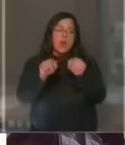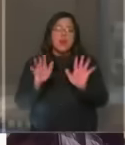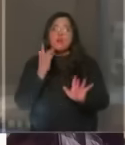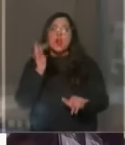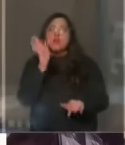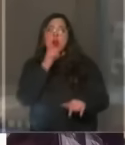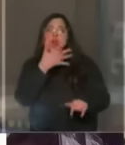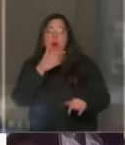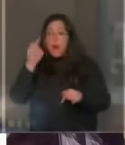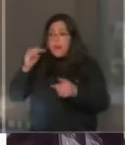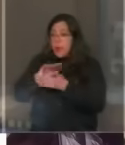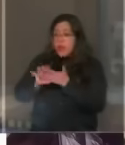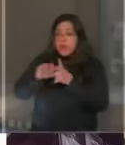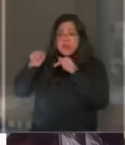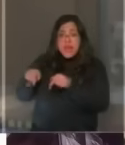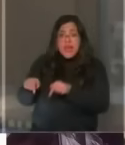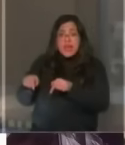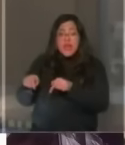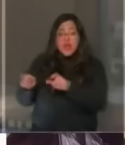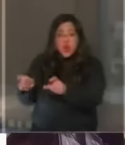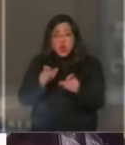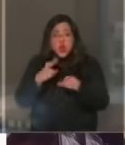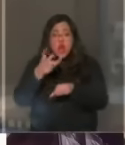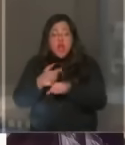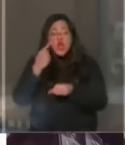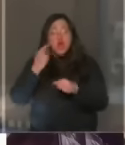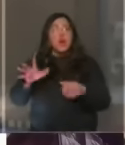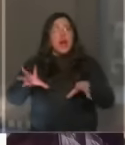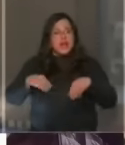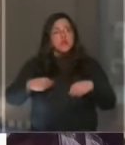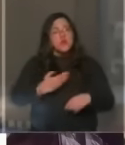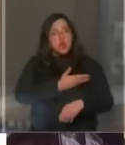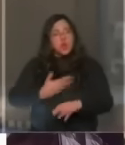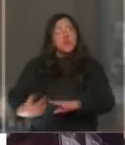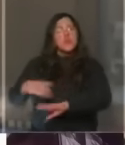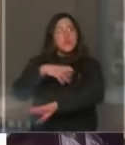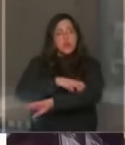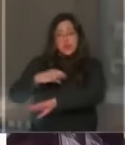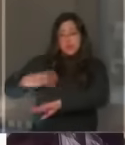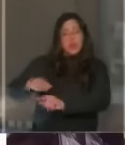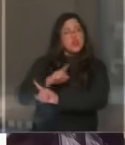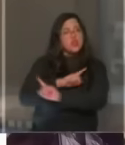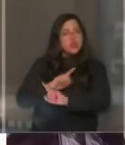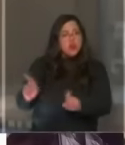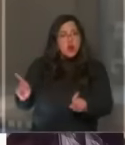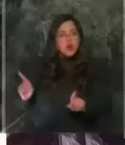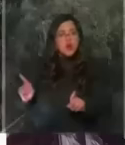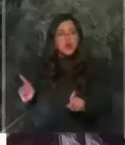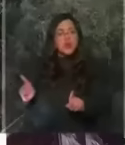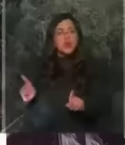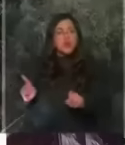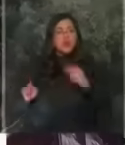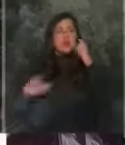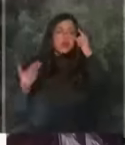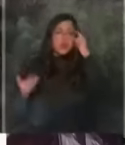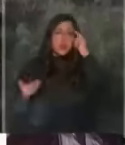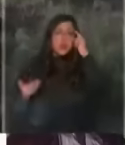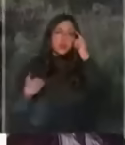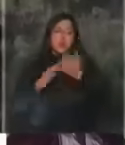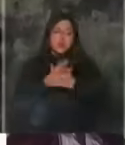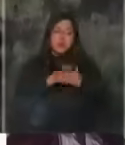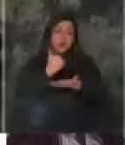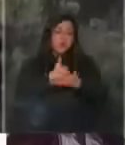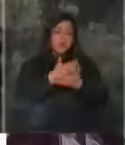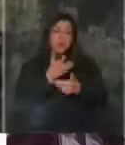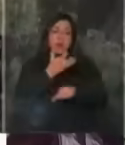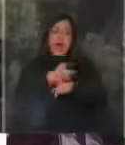regulado Y esta es una atribución que tienen los gobiernos regionales no son los municipios los que ven los planos reguladores intercomunales Entonces si hubiera una planificación